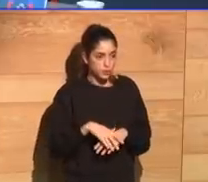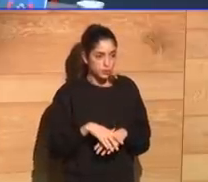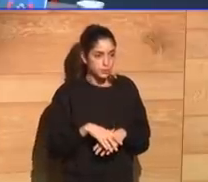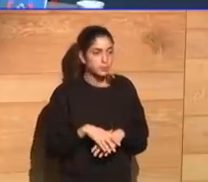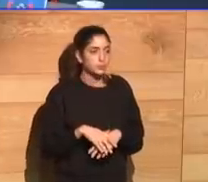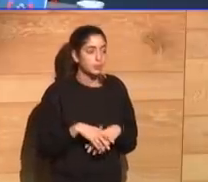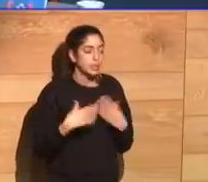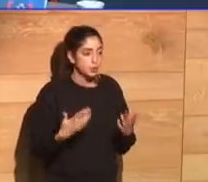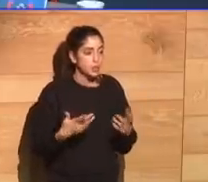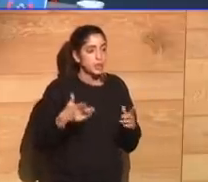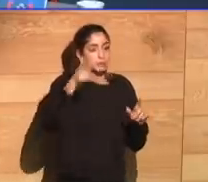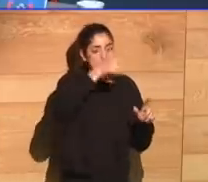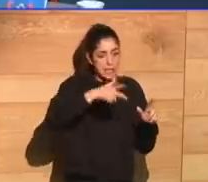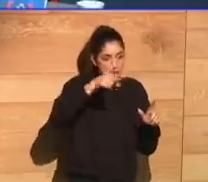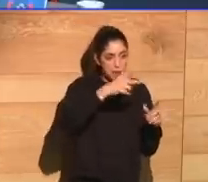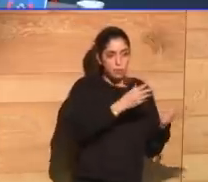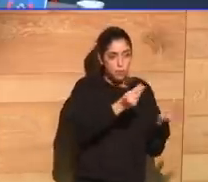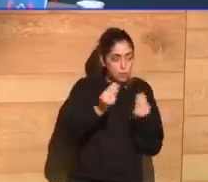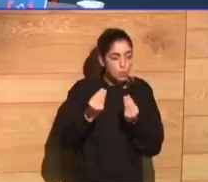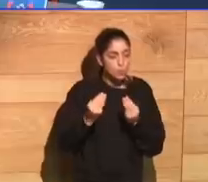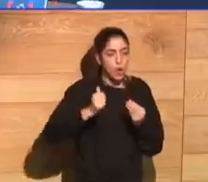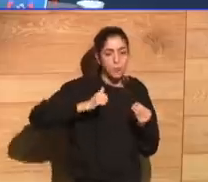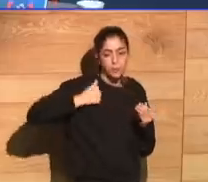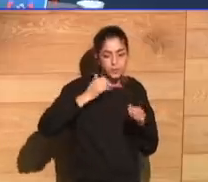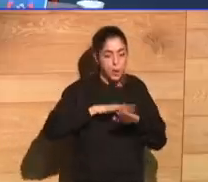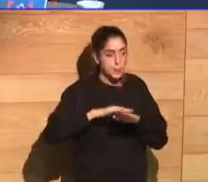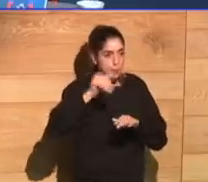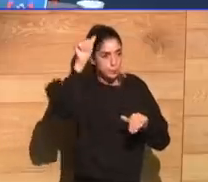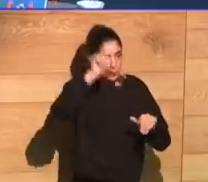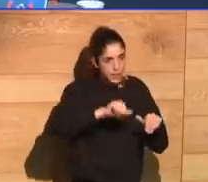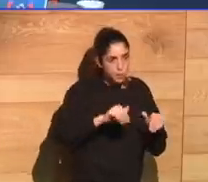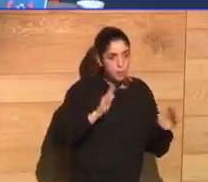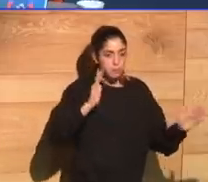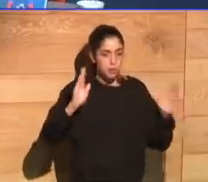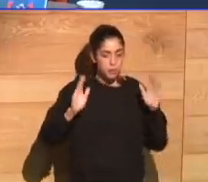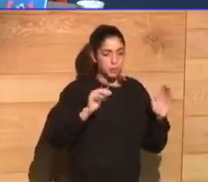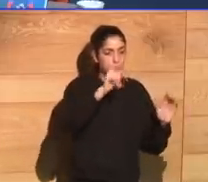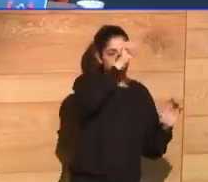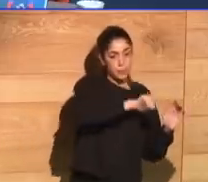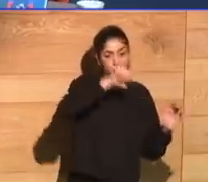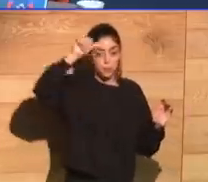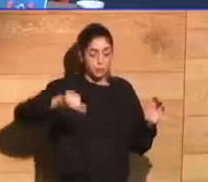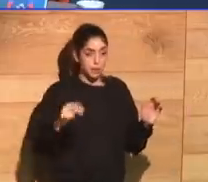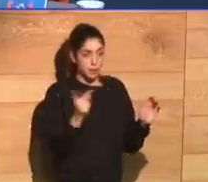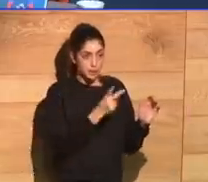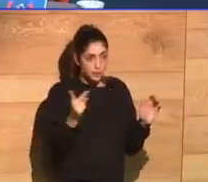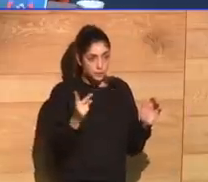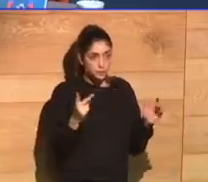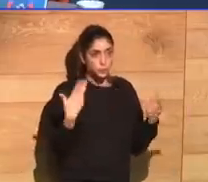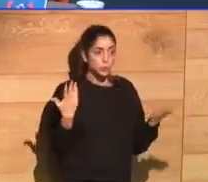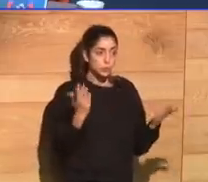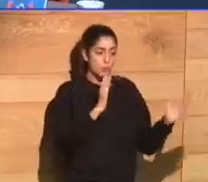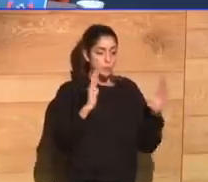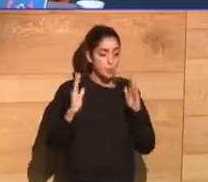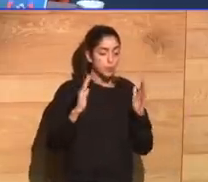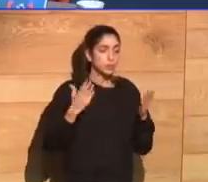tiene rodado. Mucho se ha aprovechado para la película, para en alguno de los momentos de las dos películas. Entonces estás viendo escena y no tiene la posibilidad